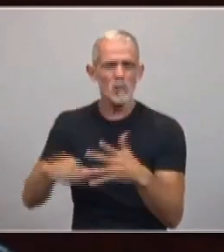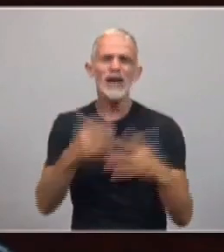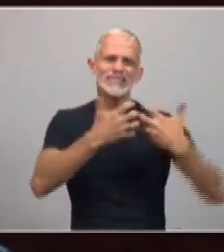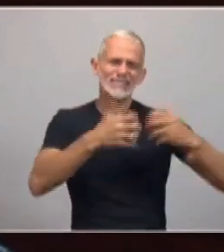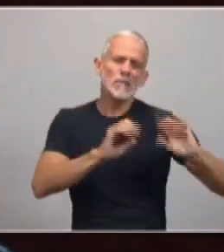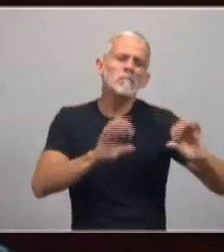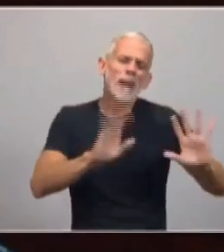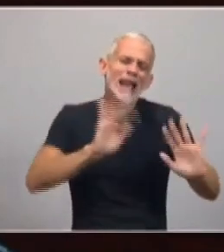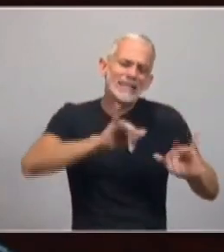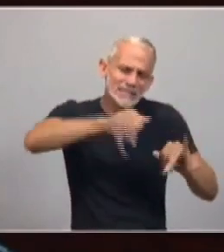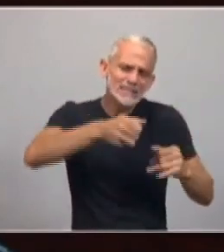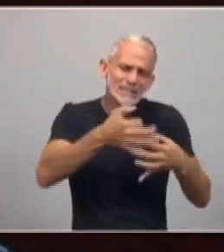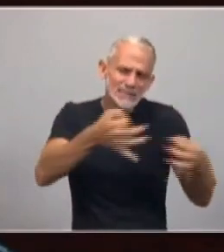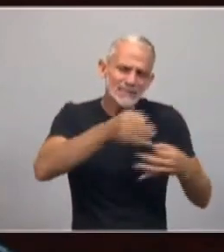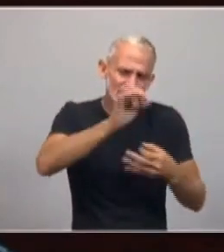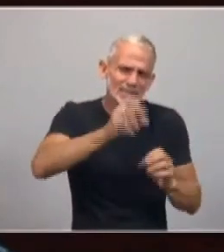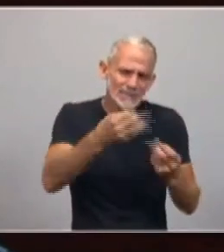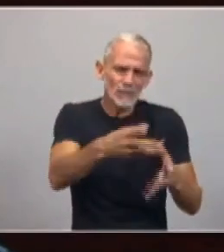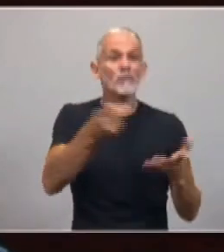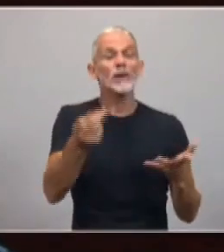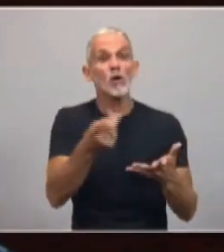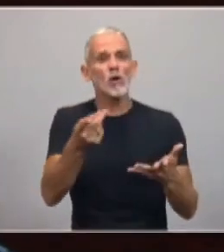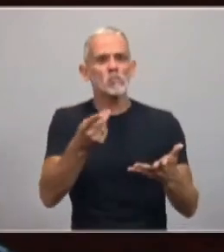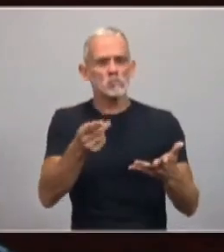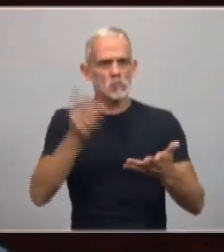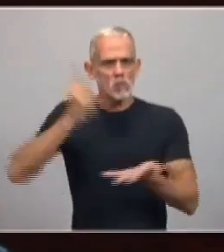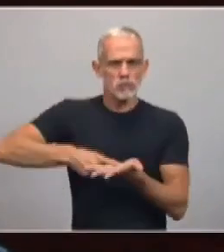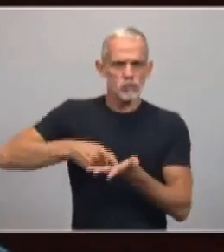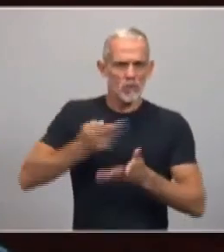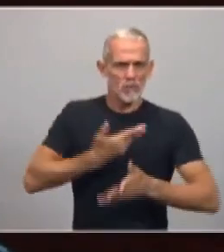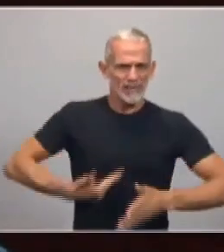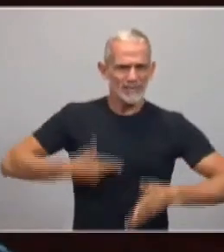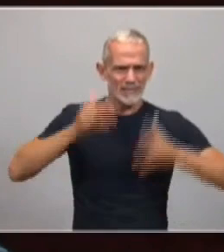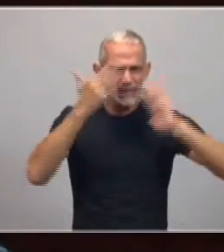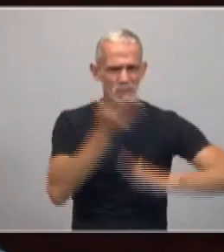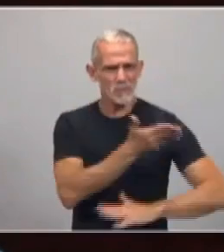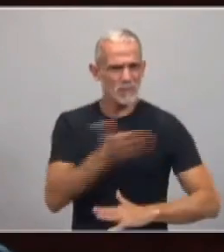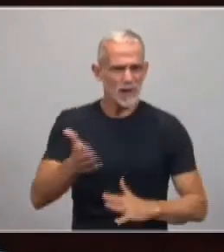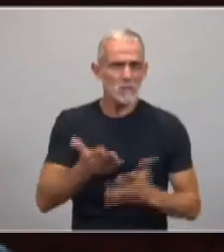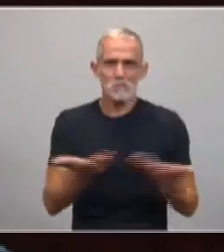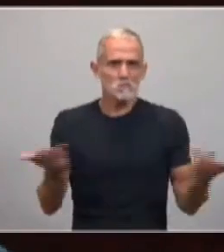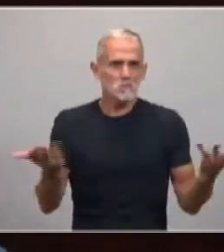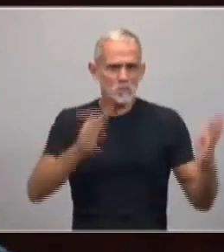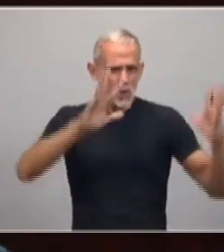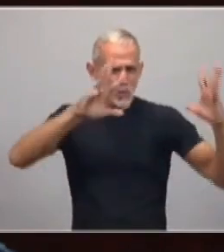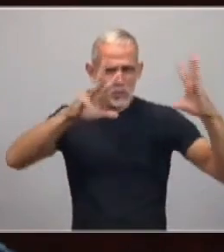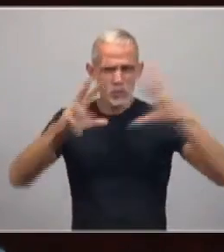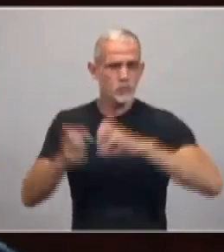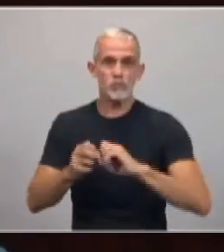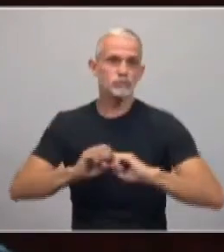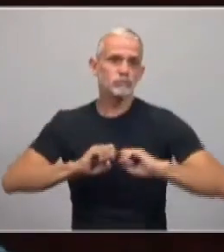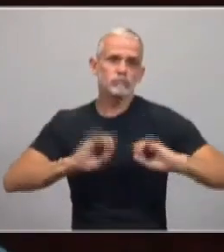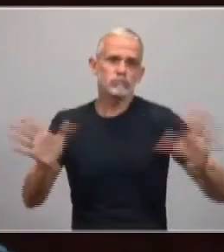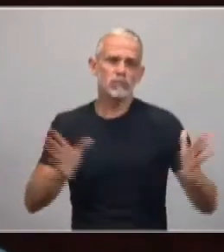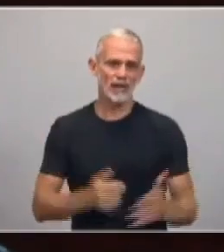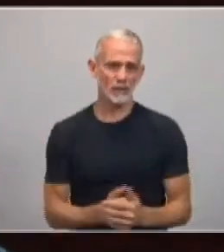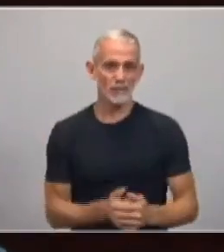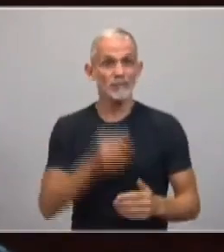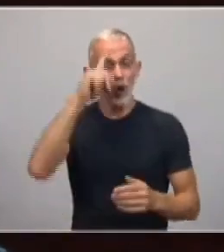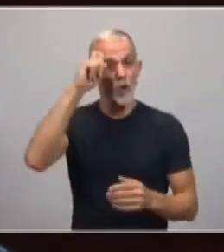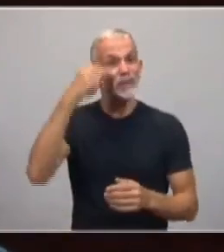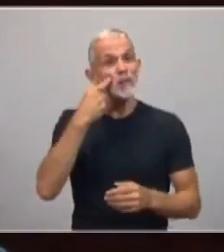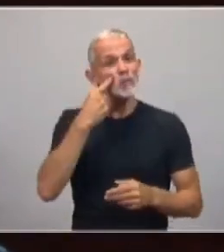atravesando dificultades y tensiones, pero las medidas del actual presidente lo arrojaron a una severa crisis. Un